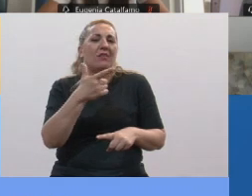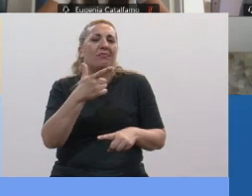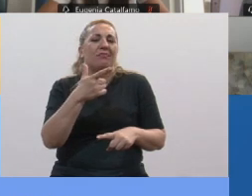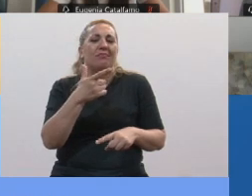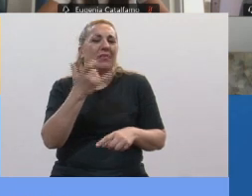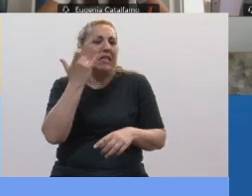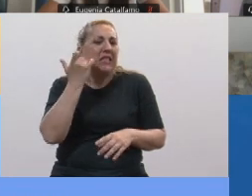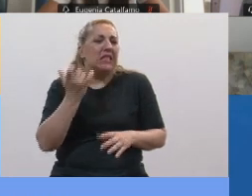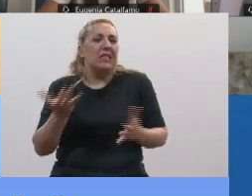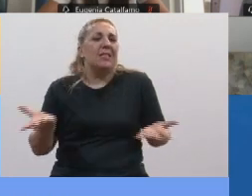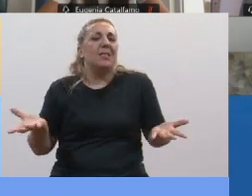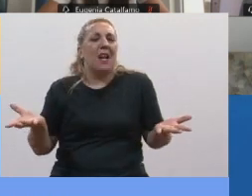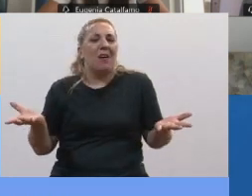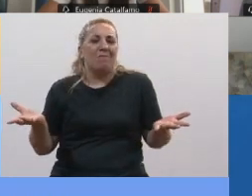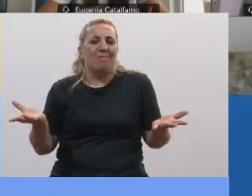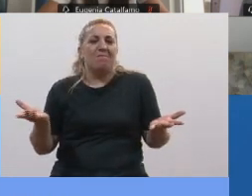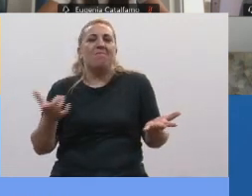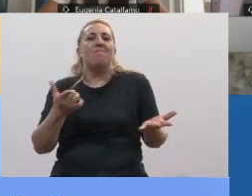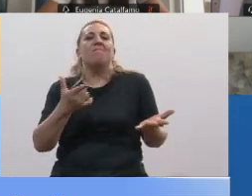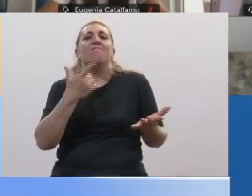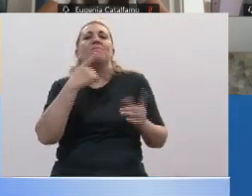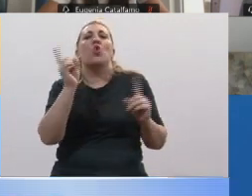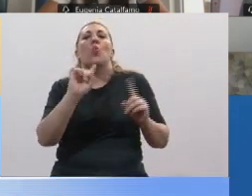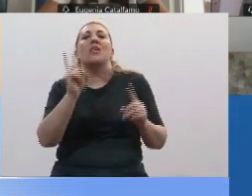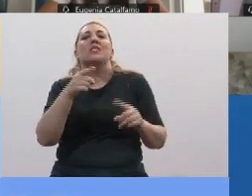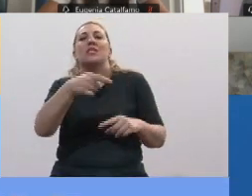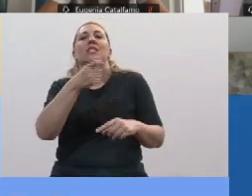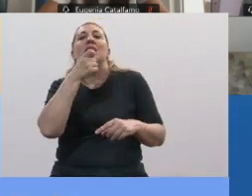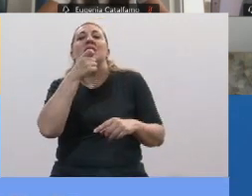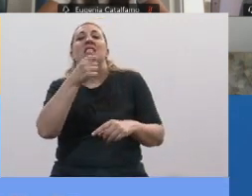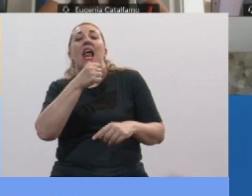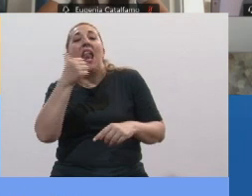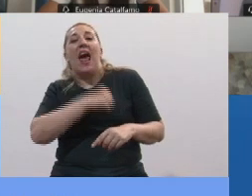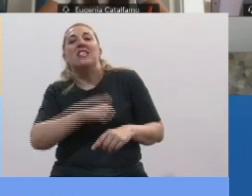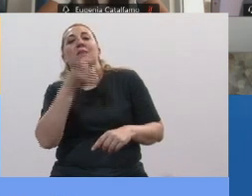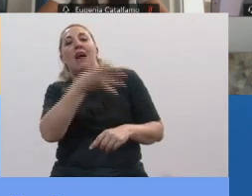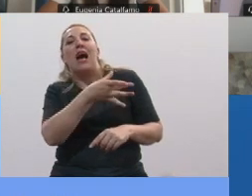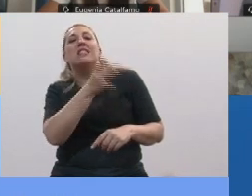de digamos, no lastima el que quiere, sino el que puede, ¿no?